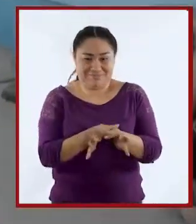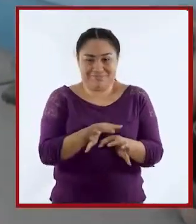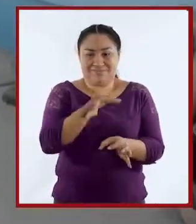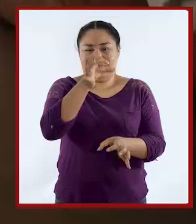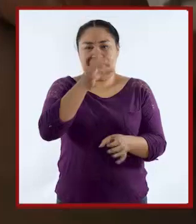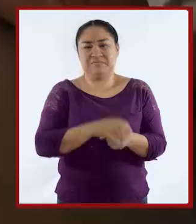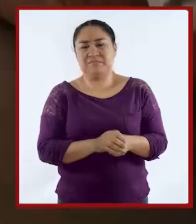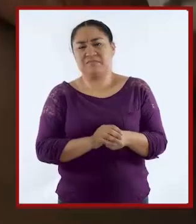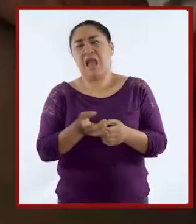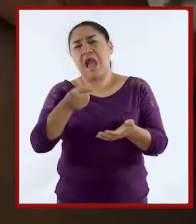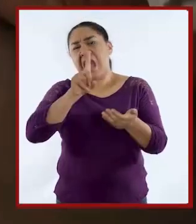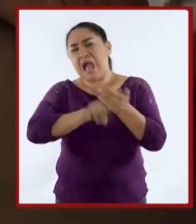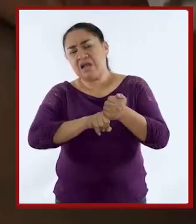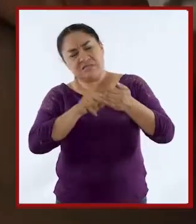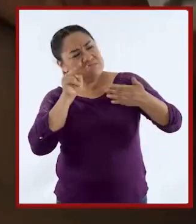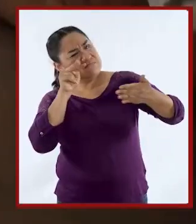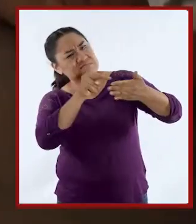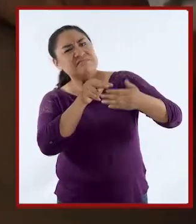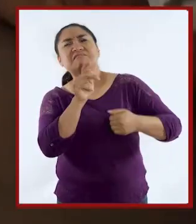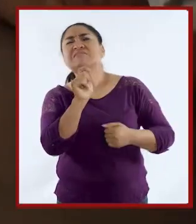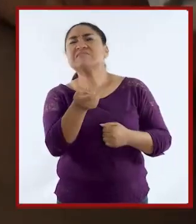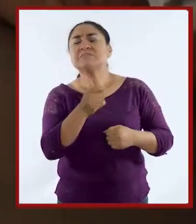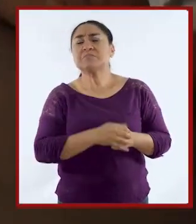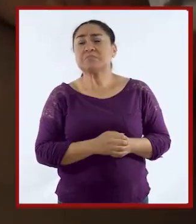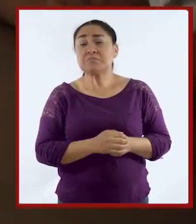Una botella. ¿Qué ven ustedes adentro?